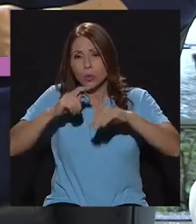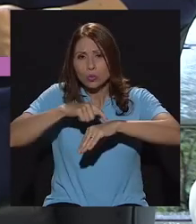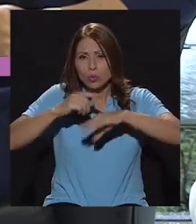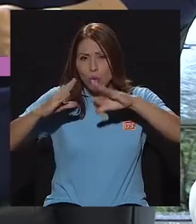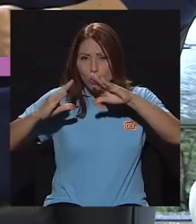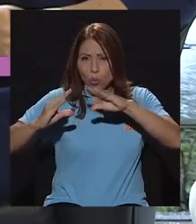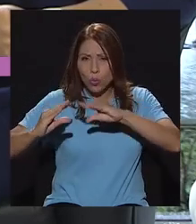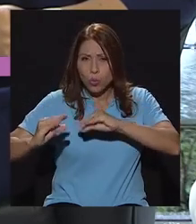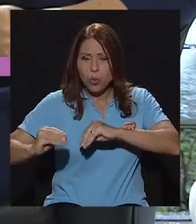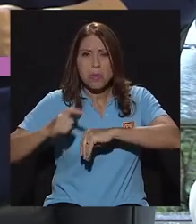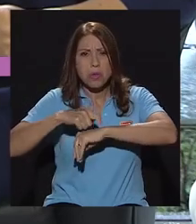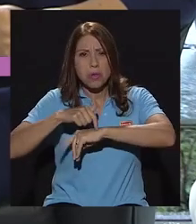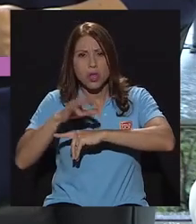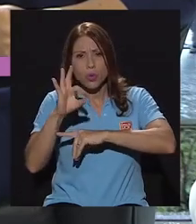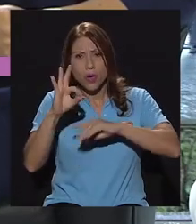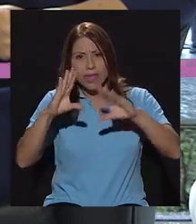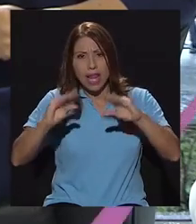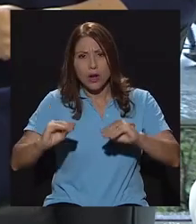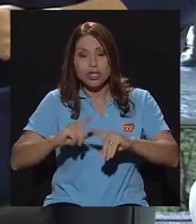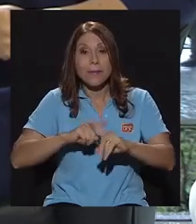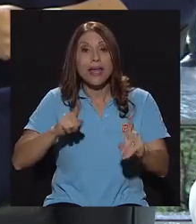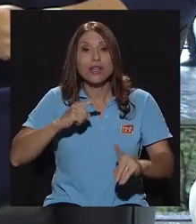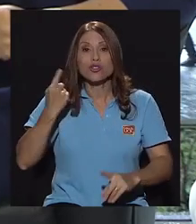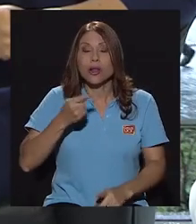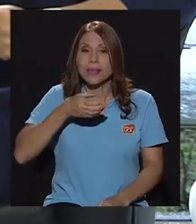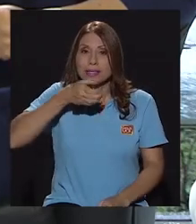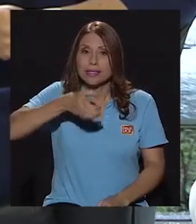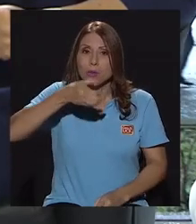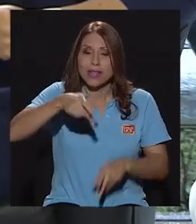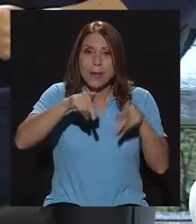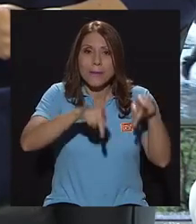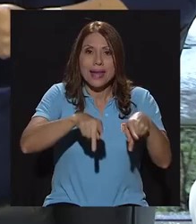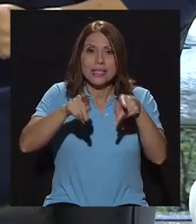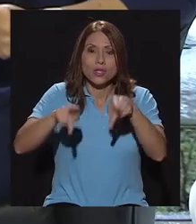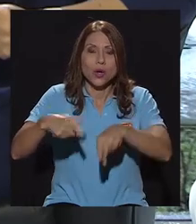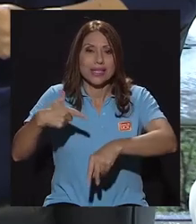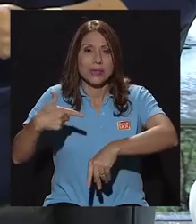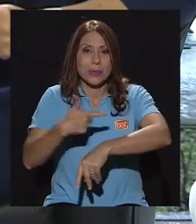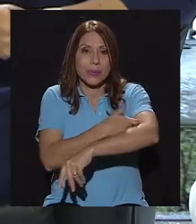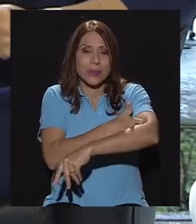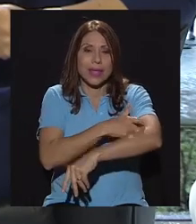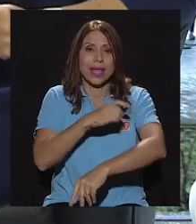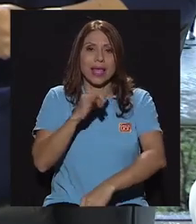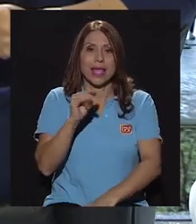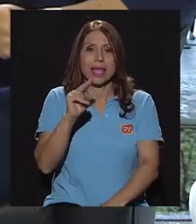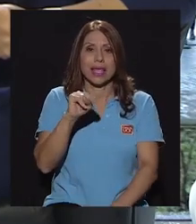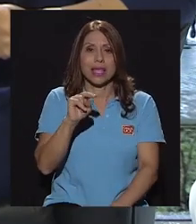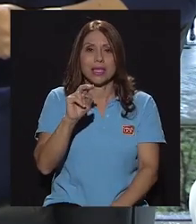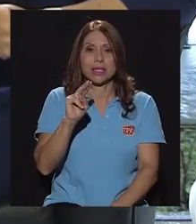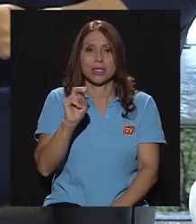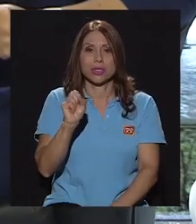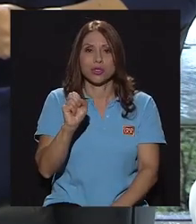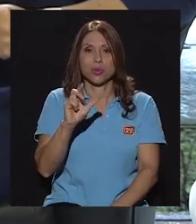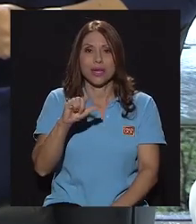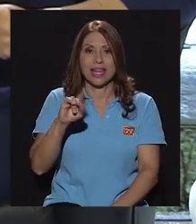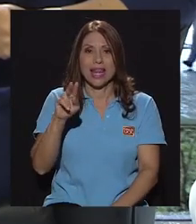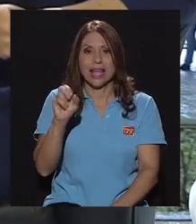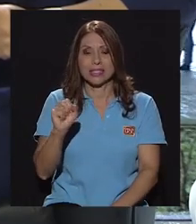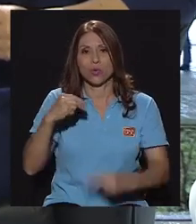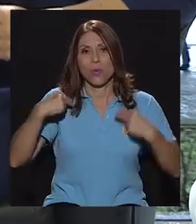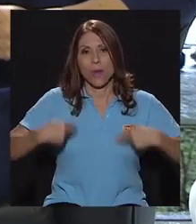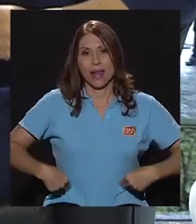las 9 de la noche, pero solamente se recomienda en personas que se inyecten insulinas humanas como